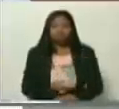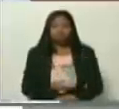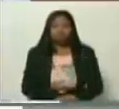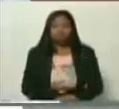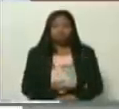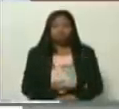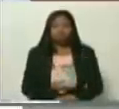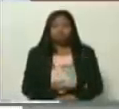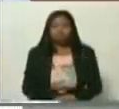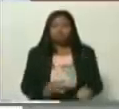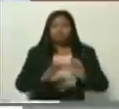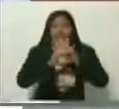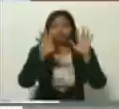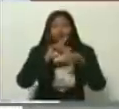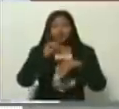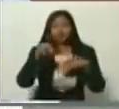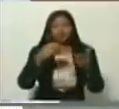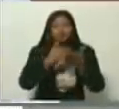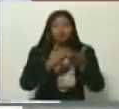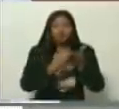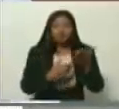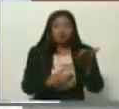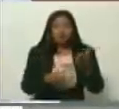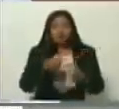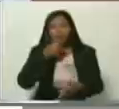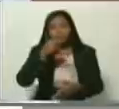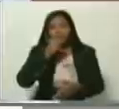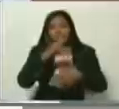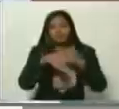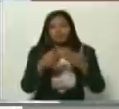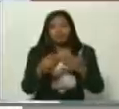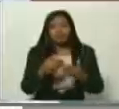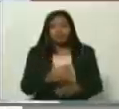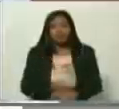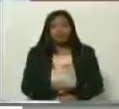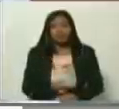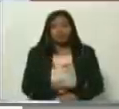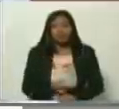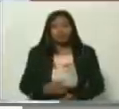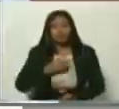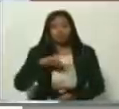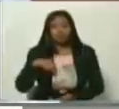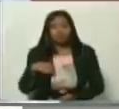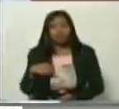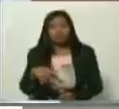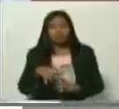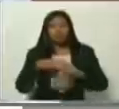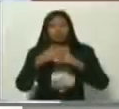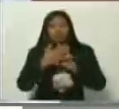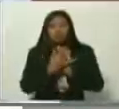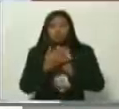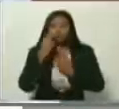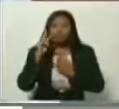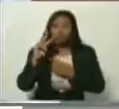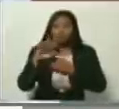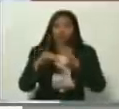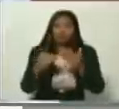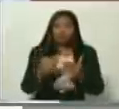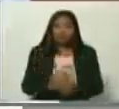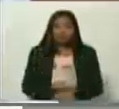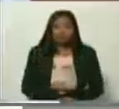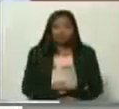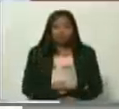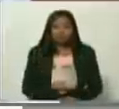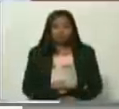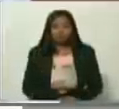Obviamente hemos convocado esta rueda de prensa por, bueno, las circunstancias que